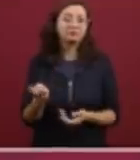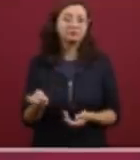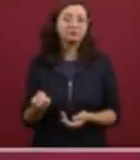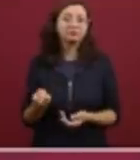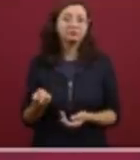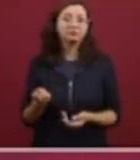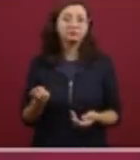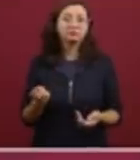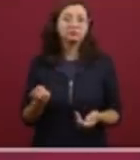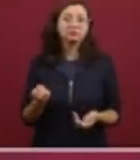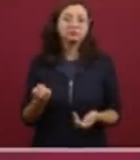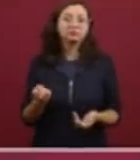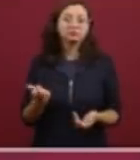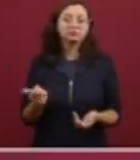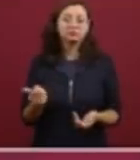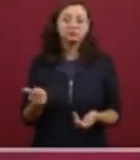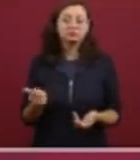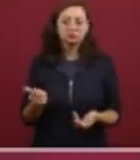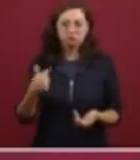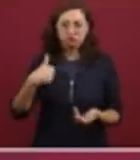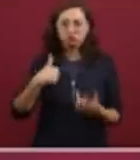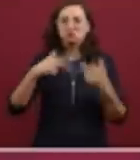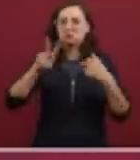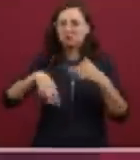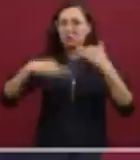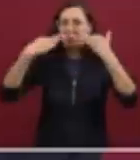yo he podido constatar